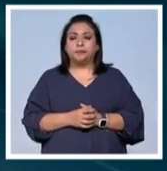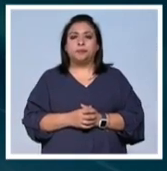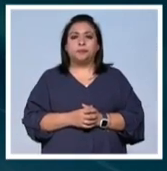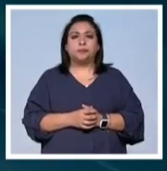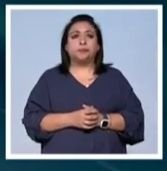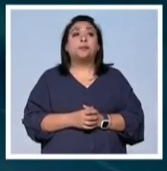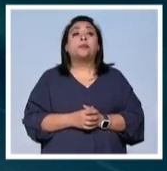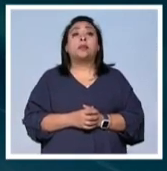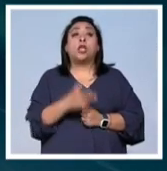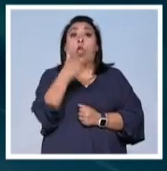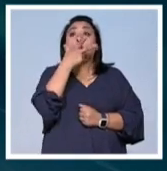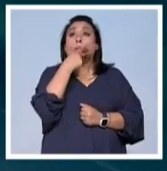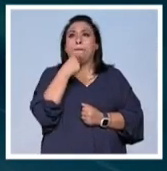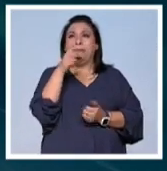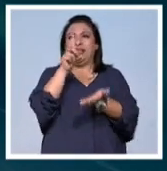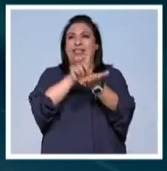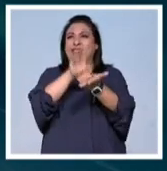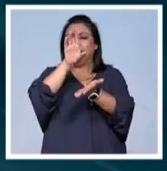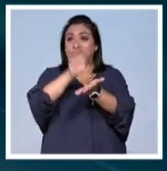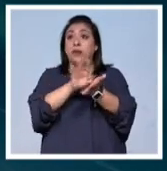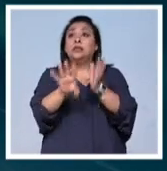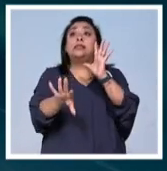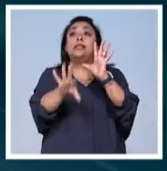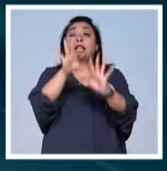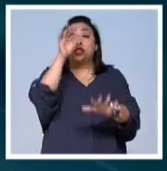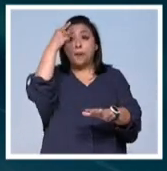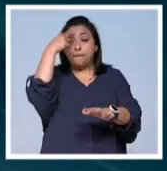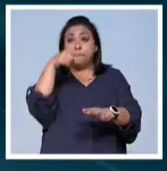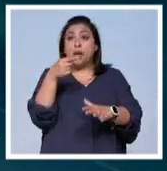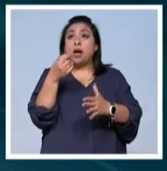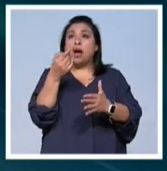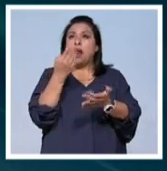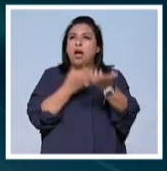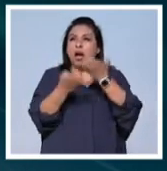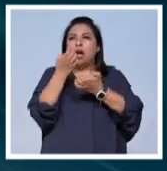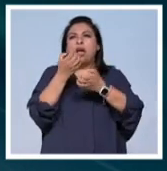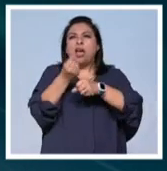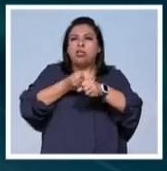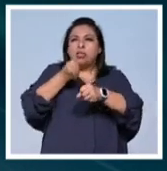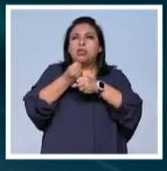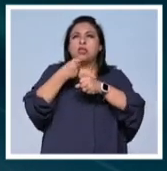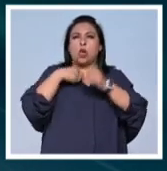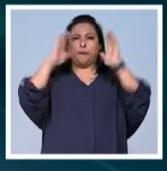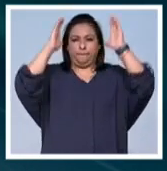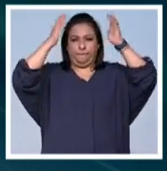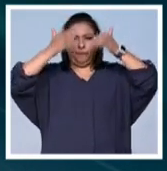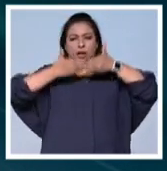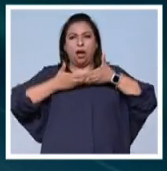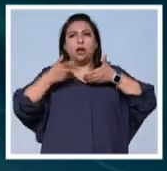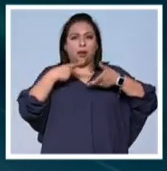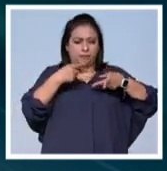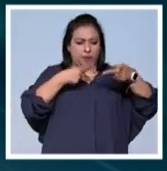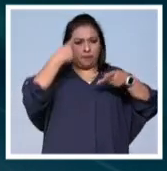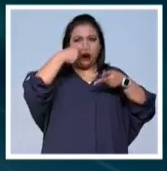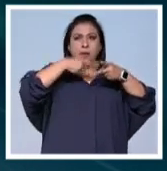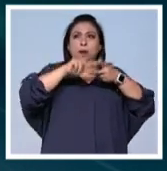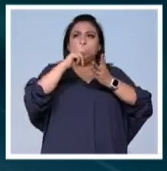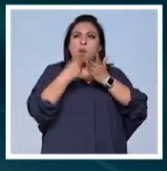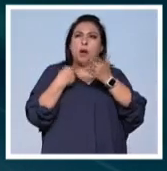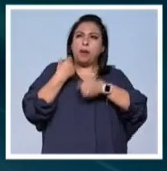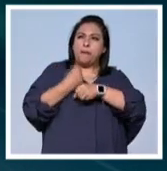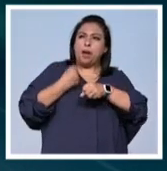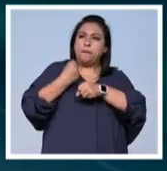el hombre con discapacidad que fue seleccionado para entrenarse como astronauta ya se prepara para iniciar el programa de